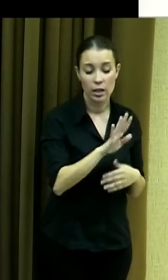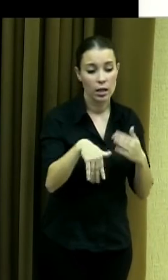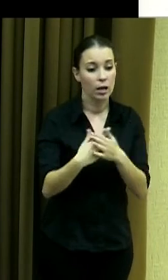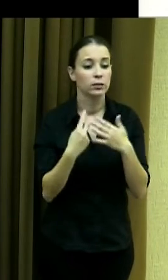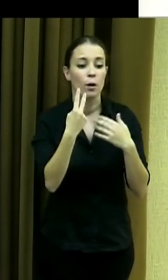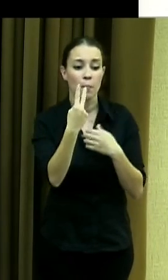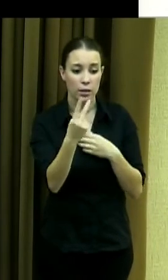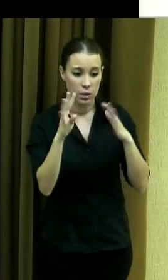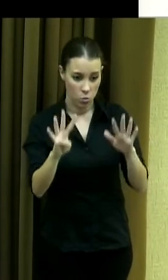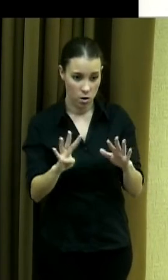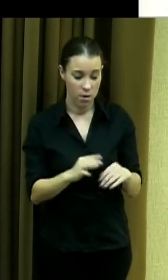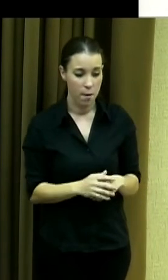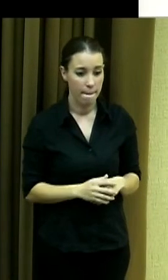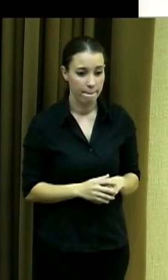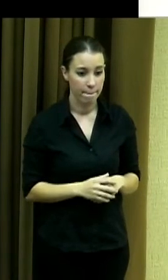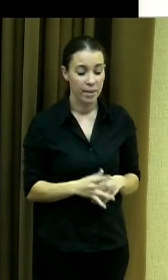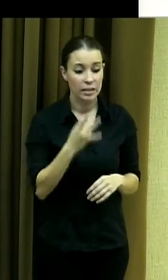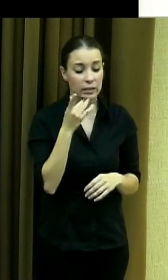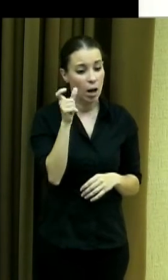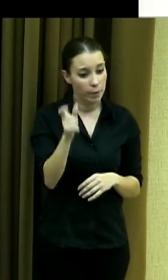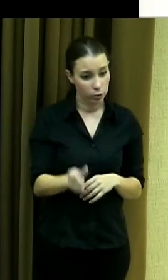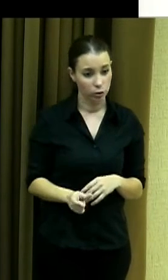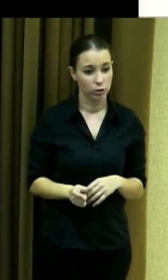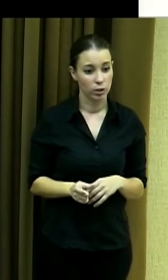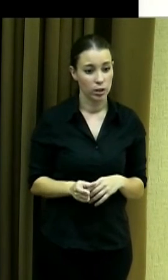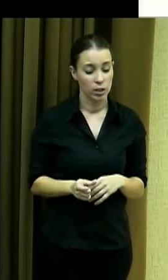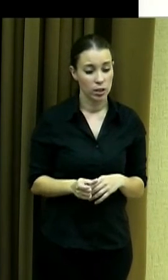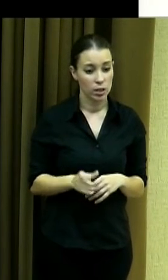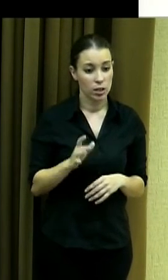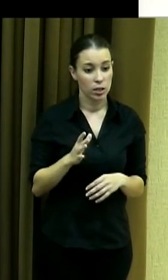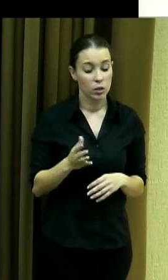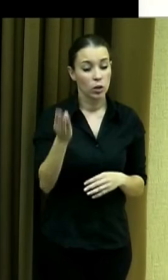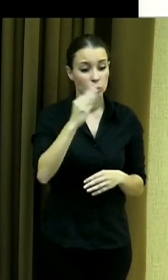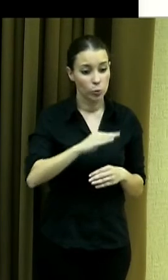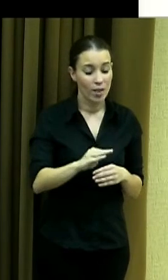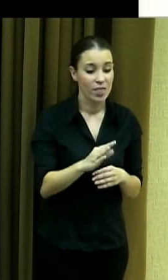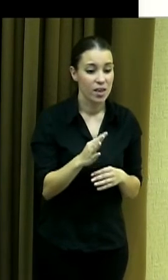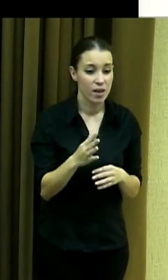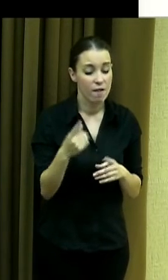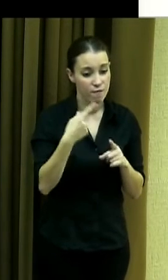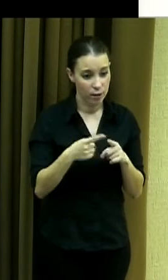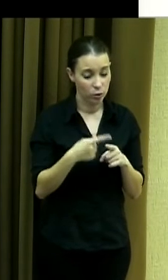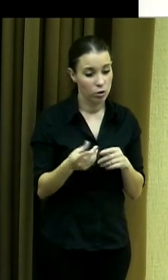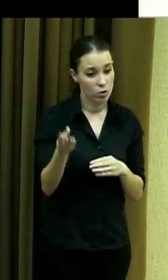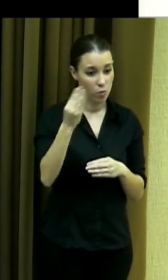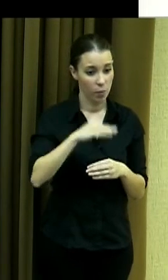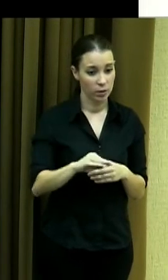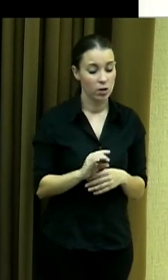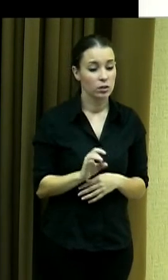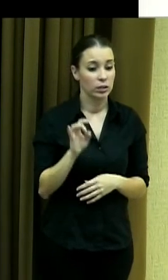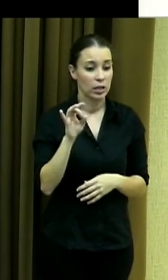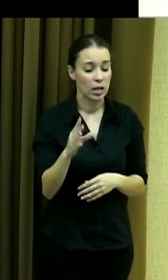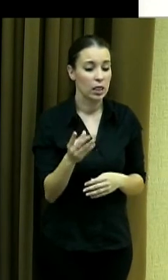29. Si la persona, con la suma de los factores sociales complementarios, si obtiene 25 puntos al menos a nivel de